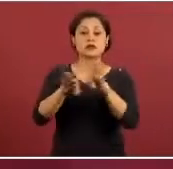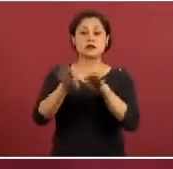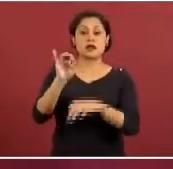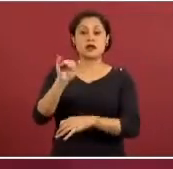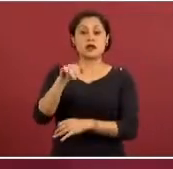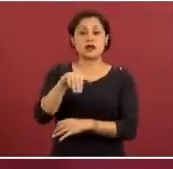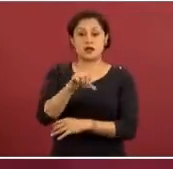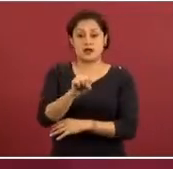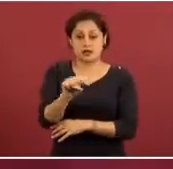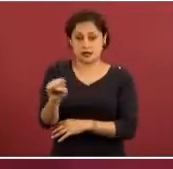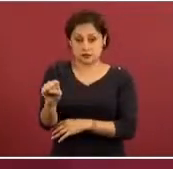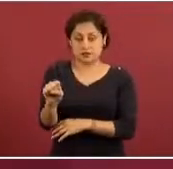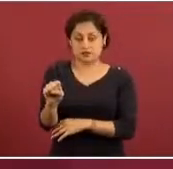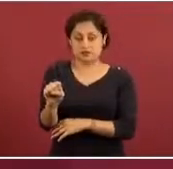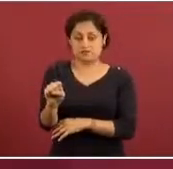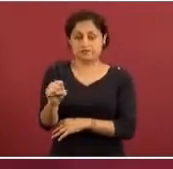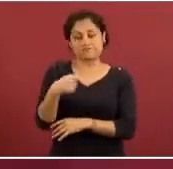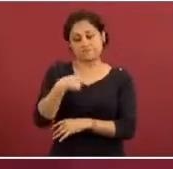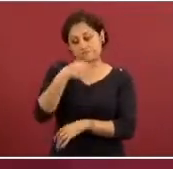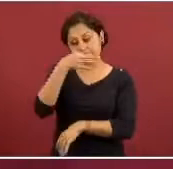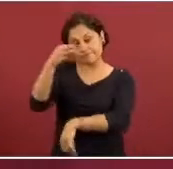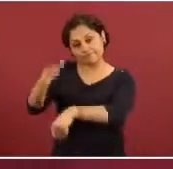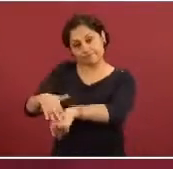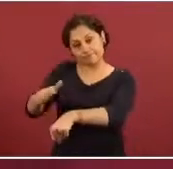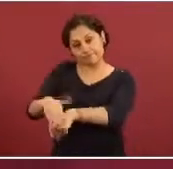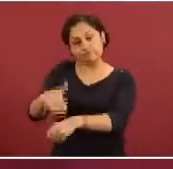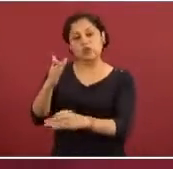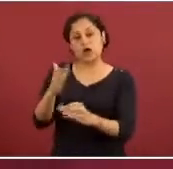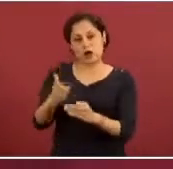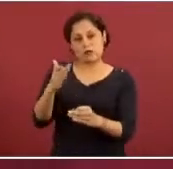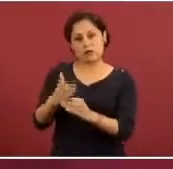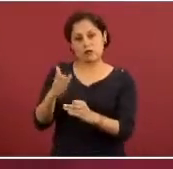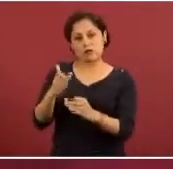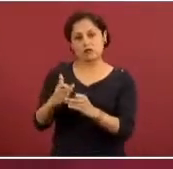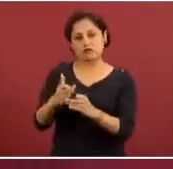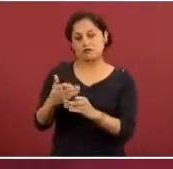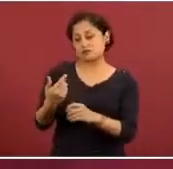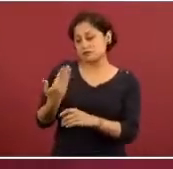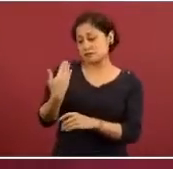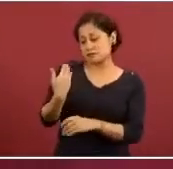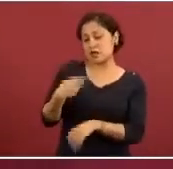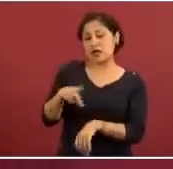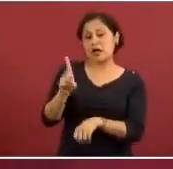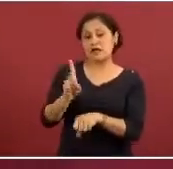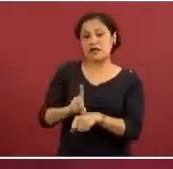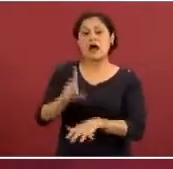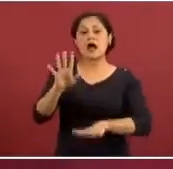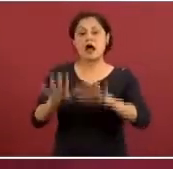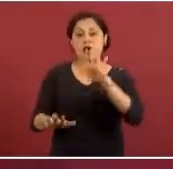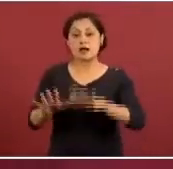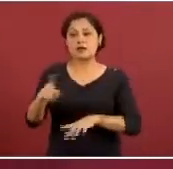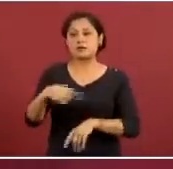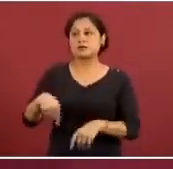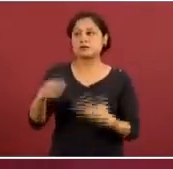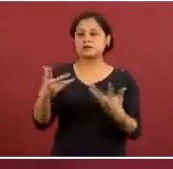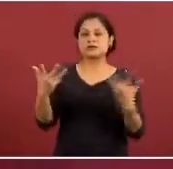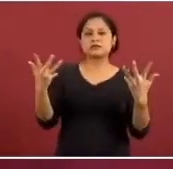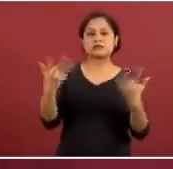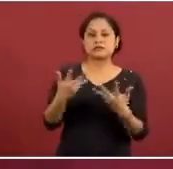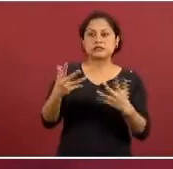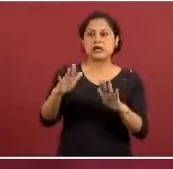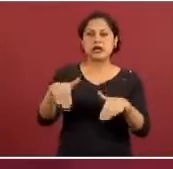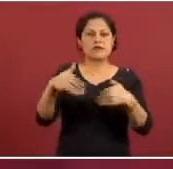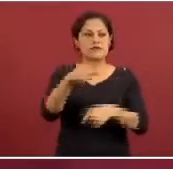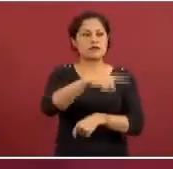últimos días hemos enfrentado dos grandes enemigos, la desinformación y el pánico generalizado en nuestra